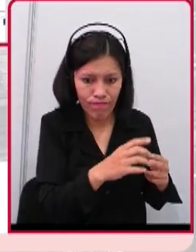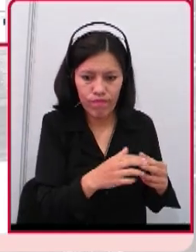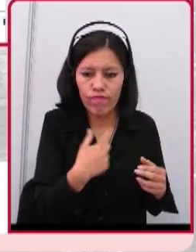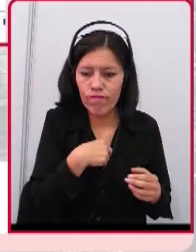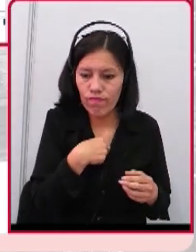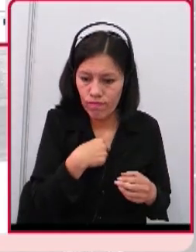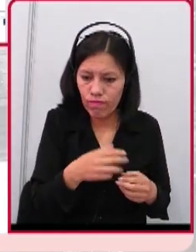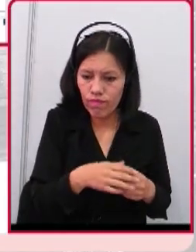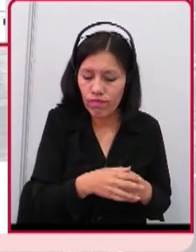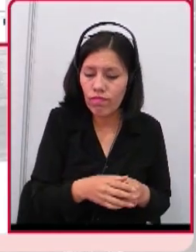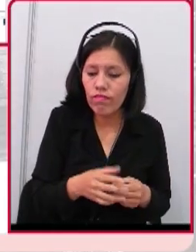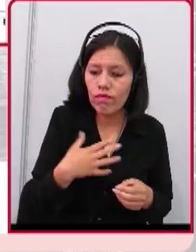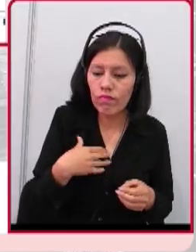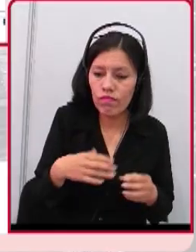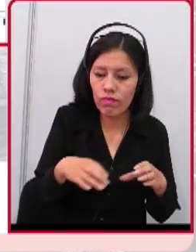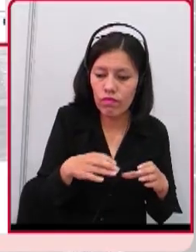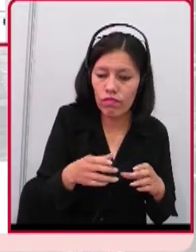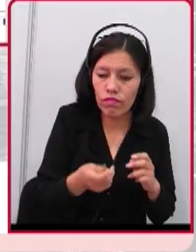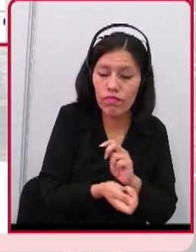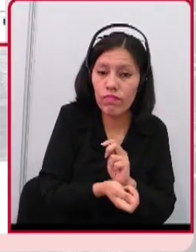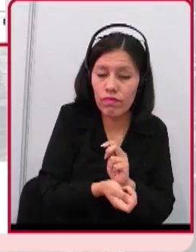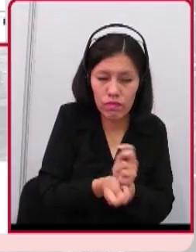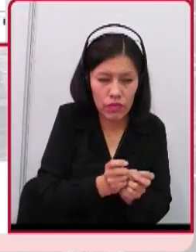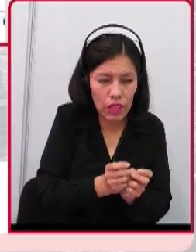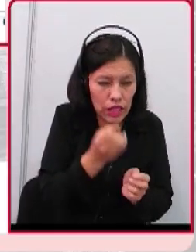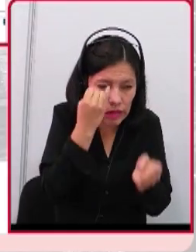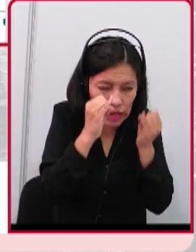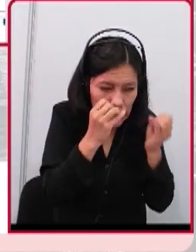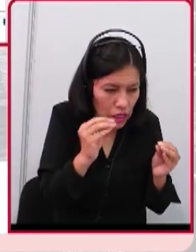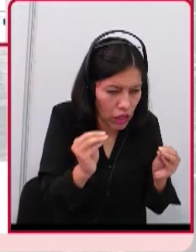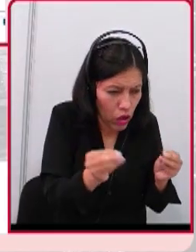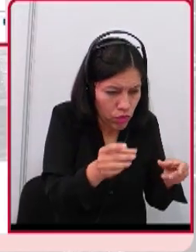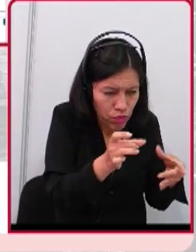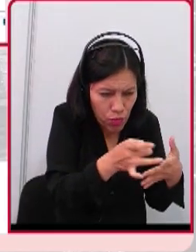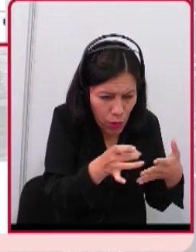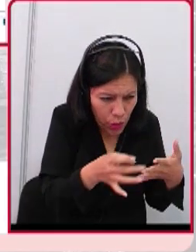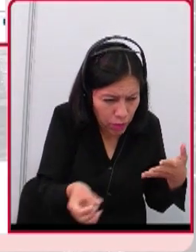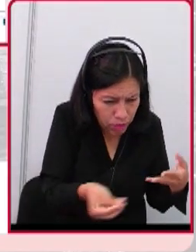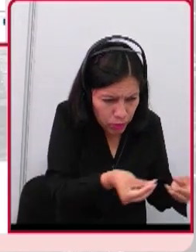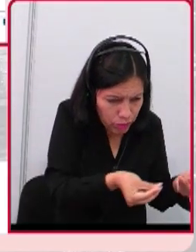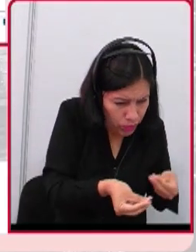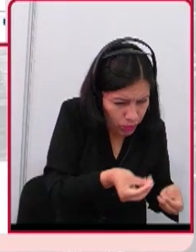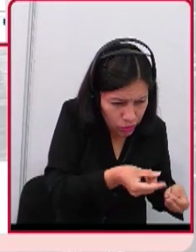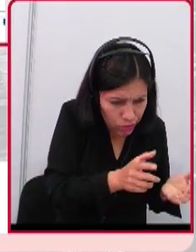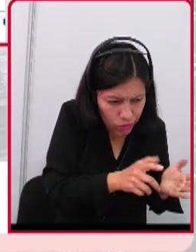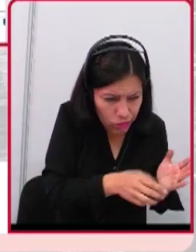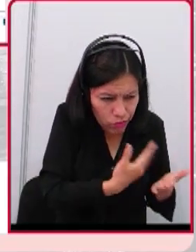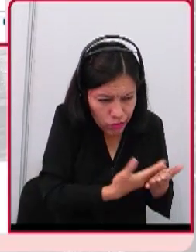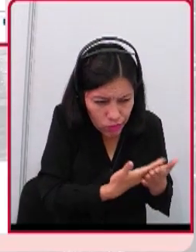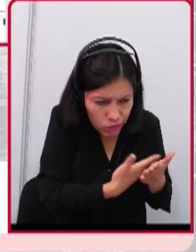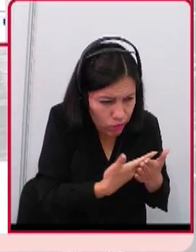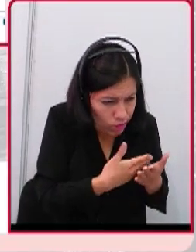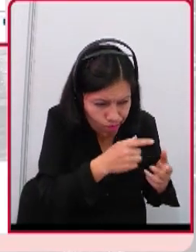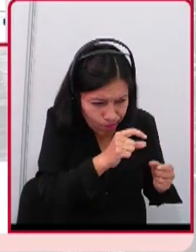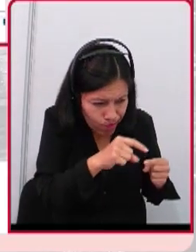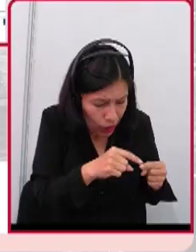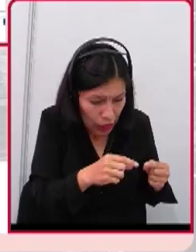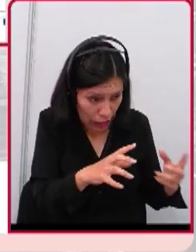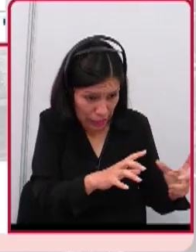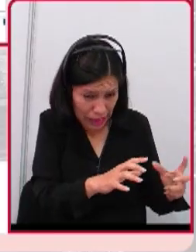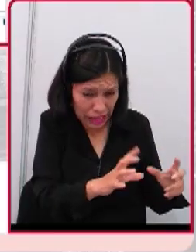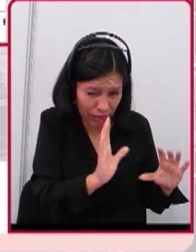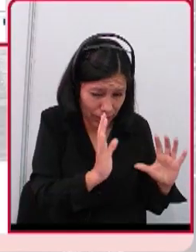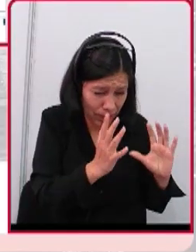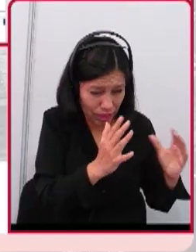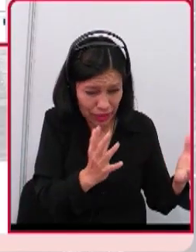tanto para las variables categóricas como para las variables de leyes. Y este modelo post-simulado en realidad es